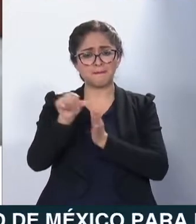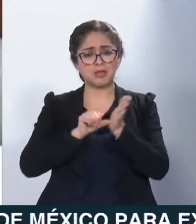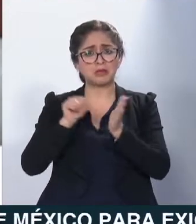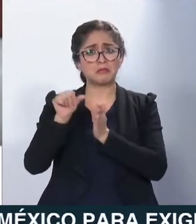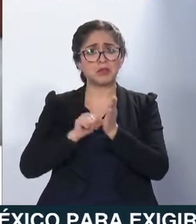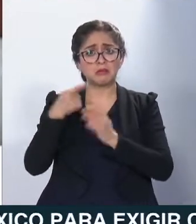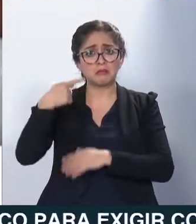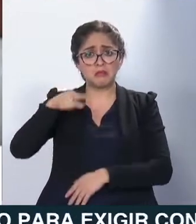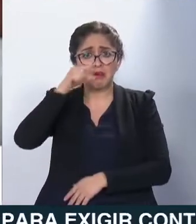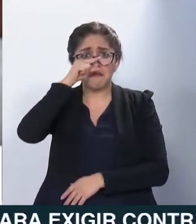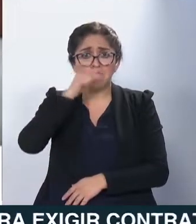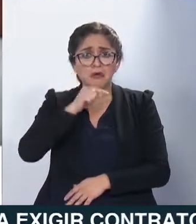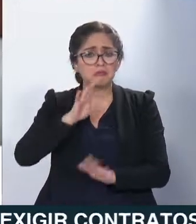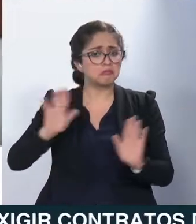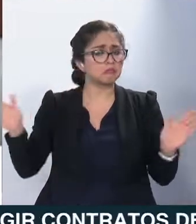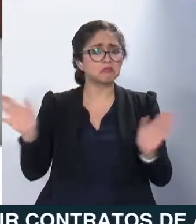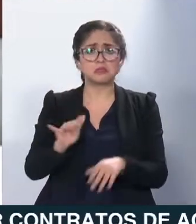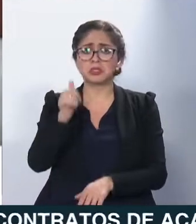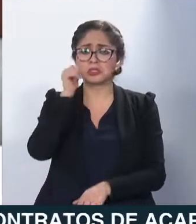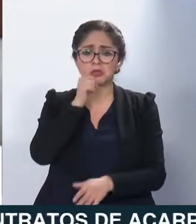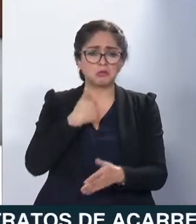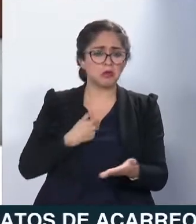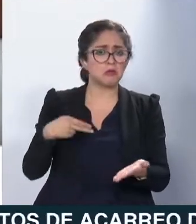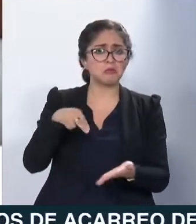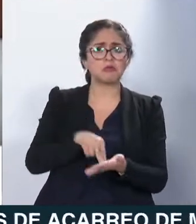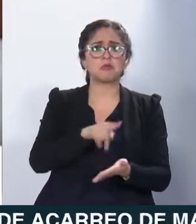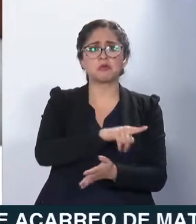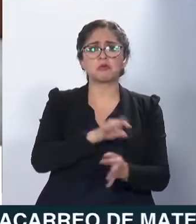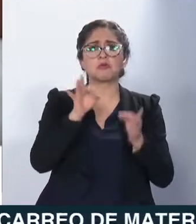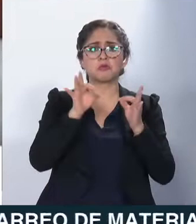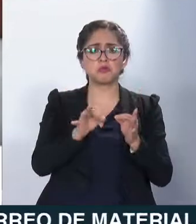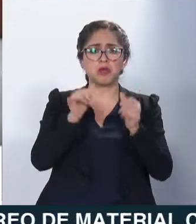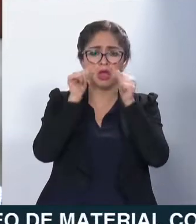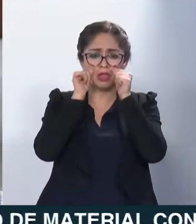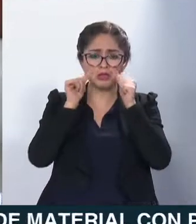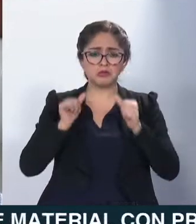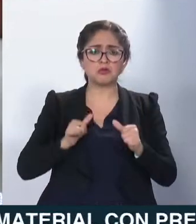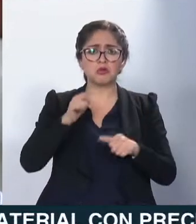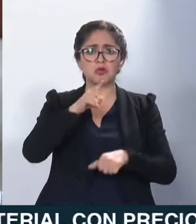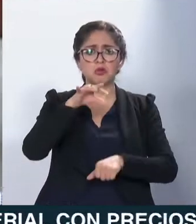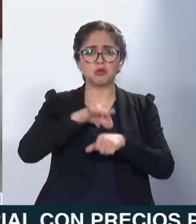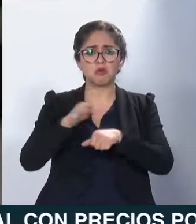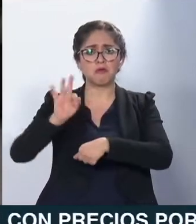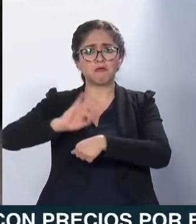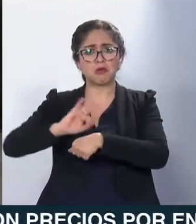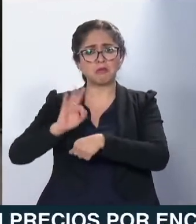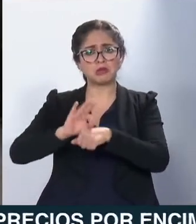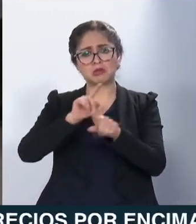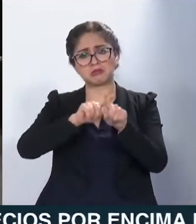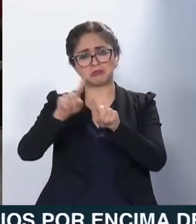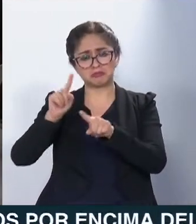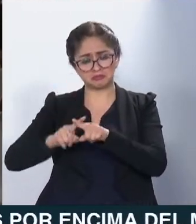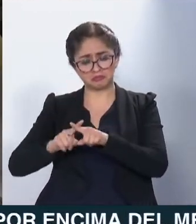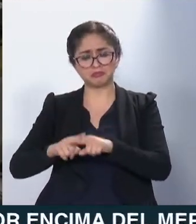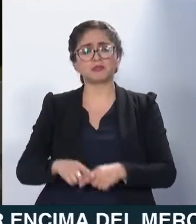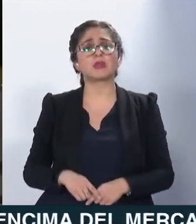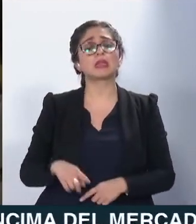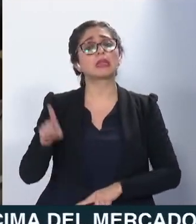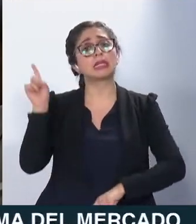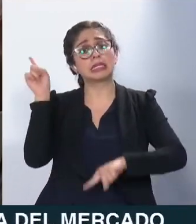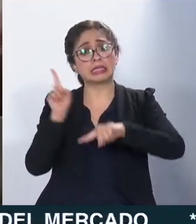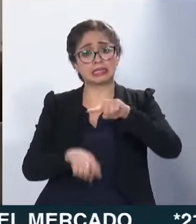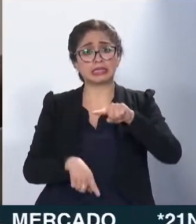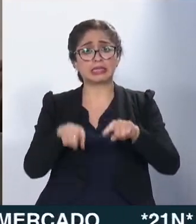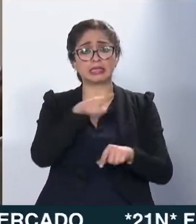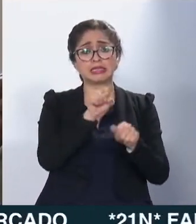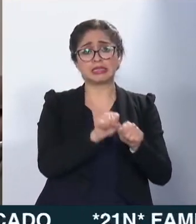al contrario, todo lo contrario, muy buena atención de los médicos, de farmacia, de todo. Con la desaparición del Seguro Popular